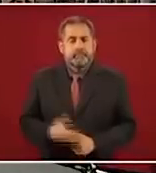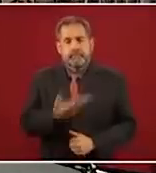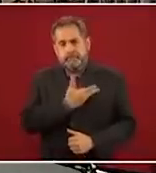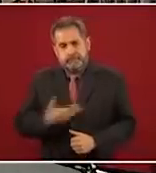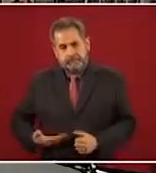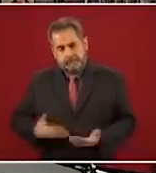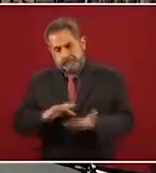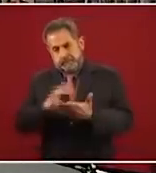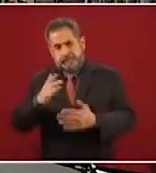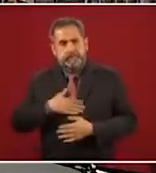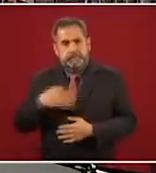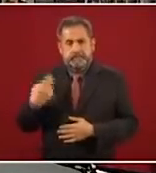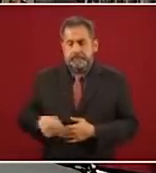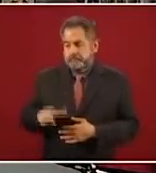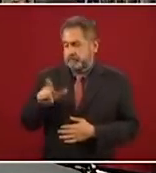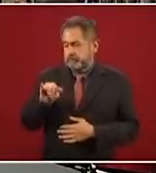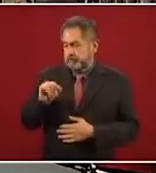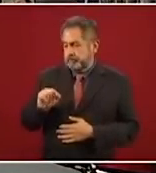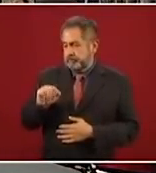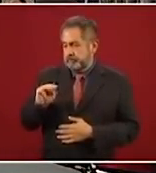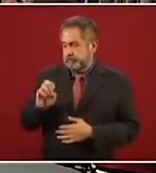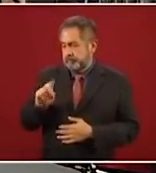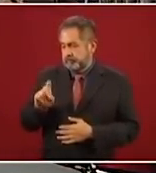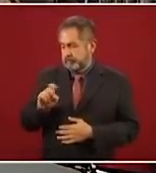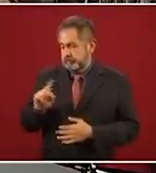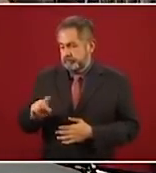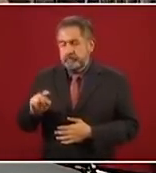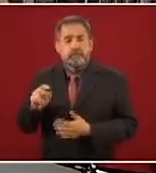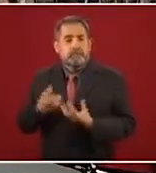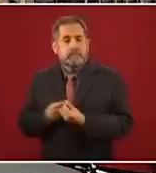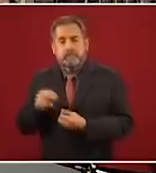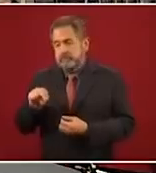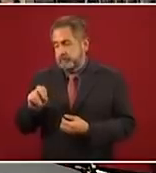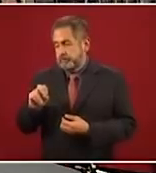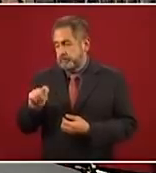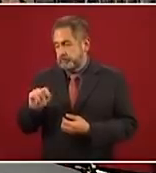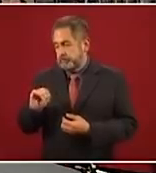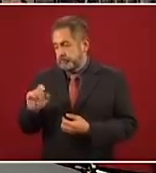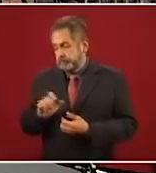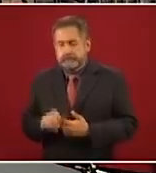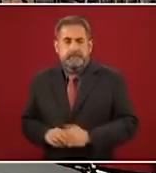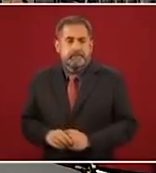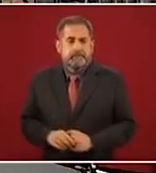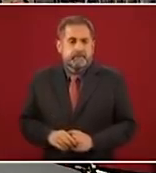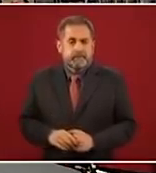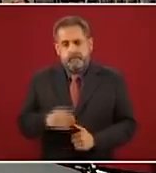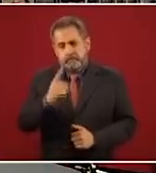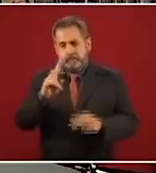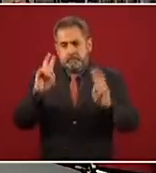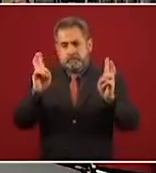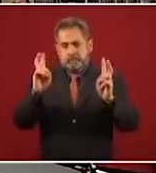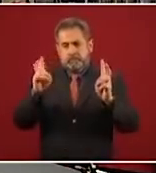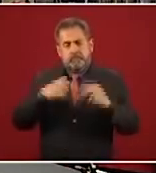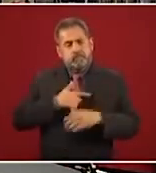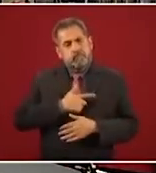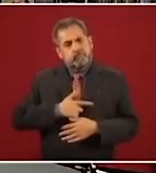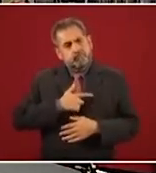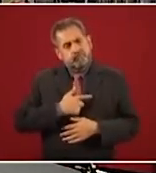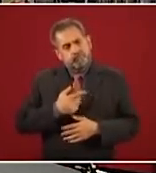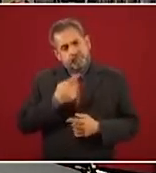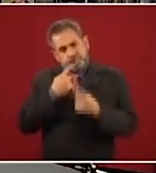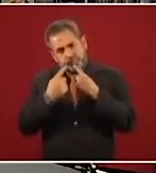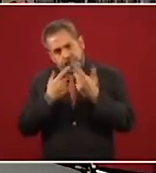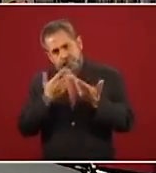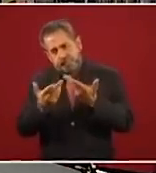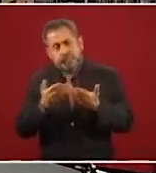Presidente, gracias. Luis Méndez, de Notimex. Presidente, hay un tema que a mí me gustaría abordar con usted, sobre